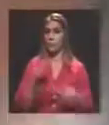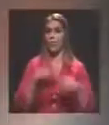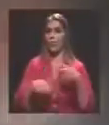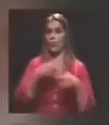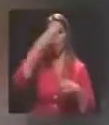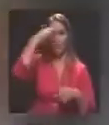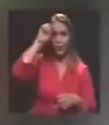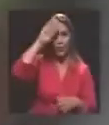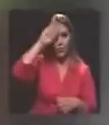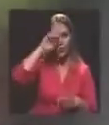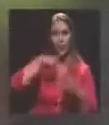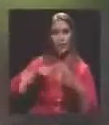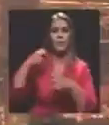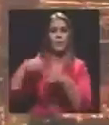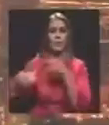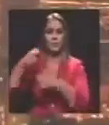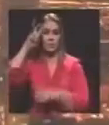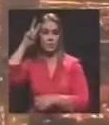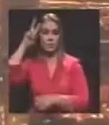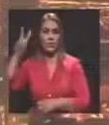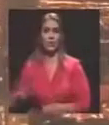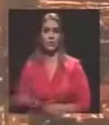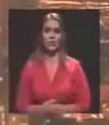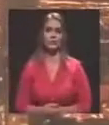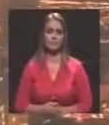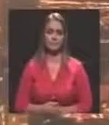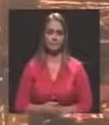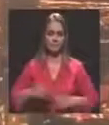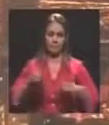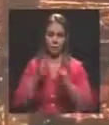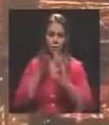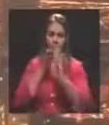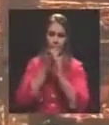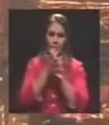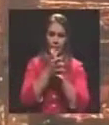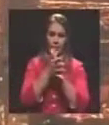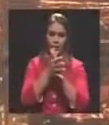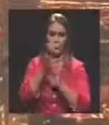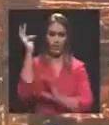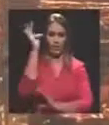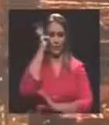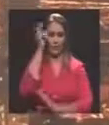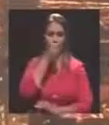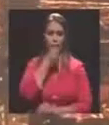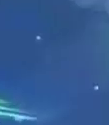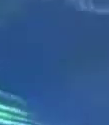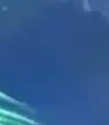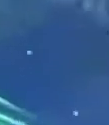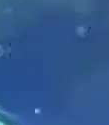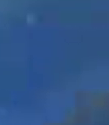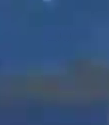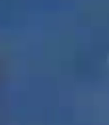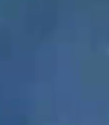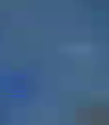problemas a Venezuela. Desde Bogotá, soy Daniel Muñoz Arias, Teleantioquia Noticias.